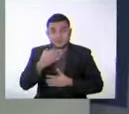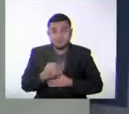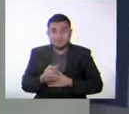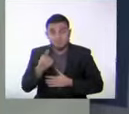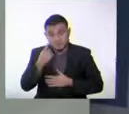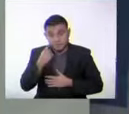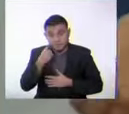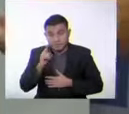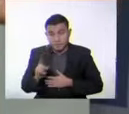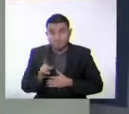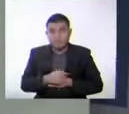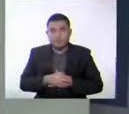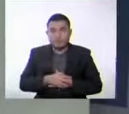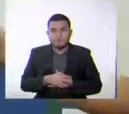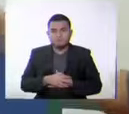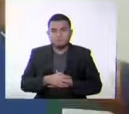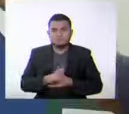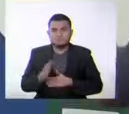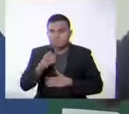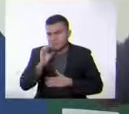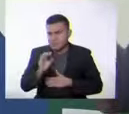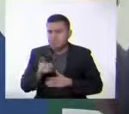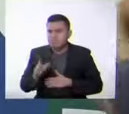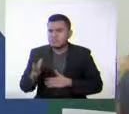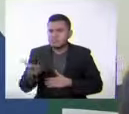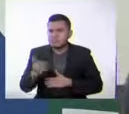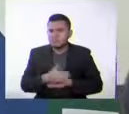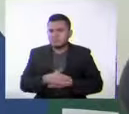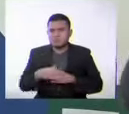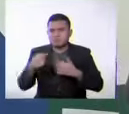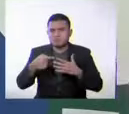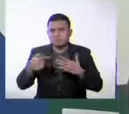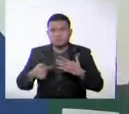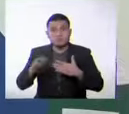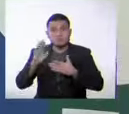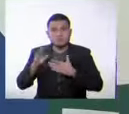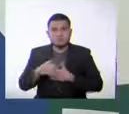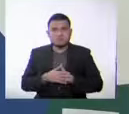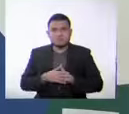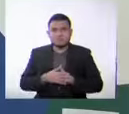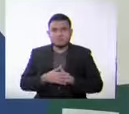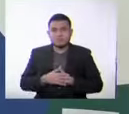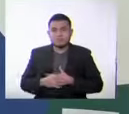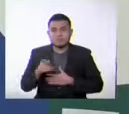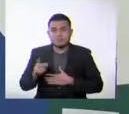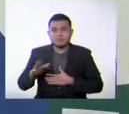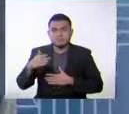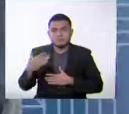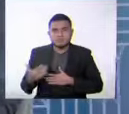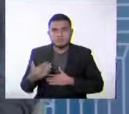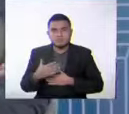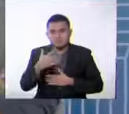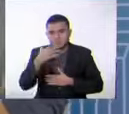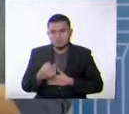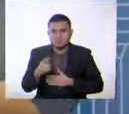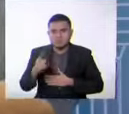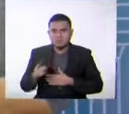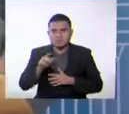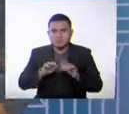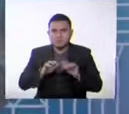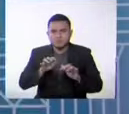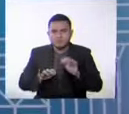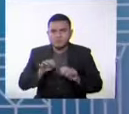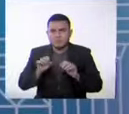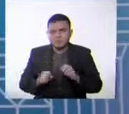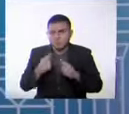ahí. ¿Qué te dice ese derecho o ese deber? Ese deber, que es complicada la idea, porque hay una computadora, nos podríamos